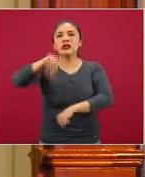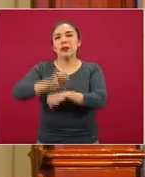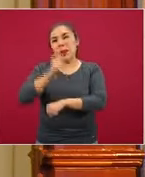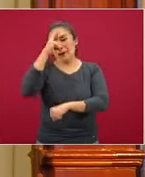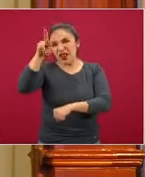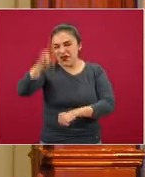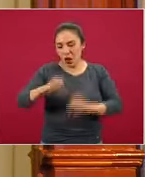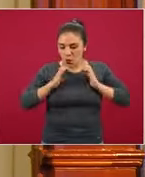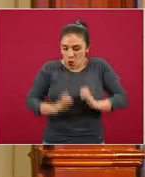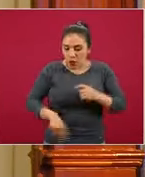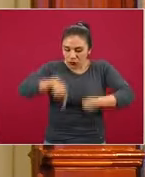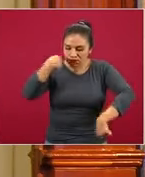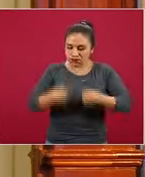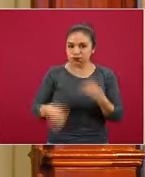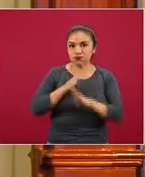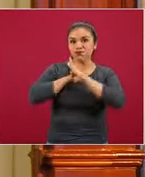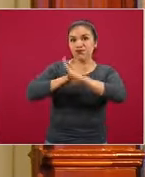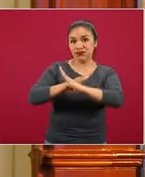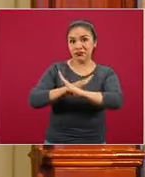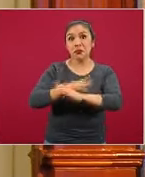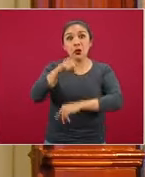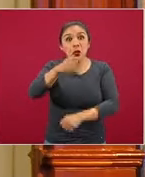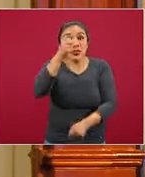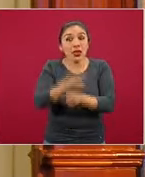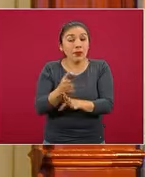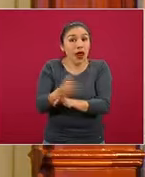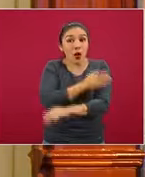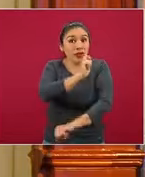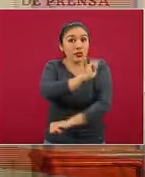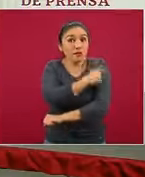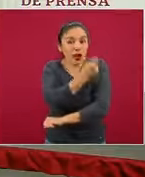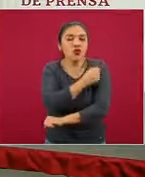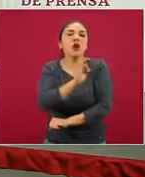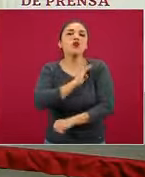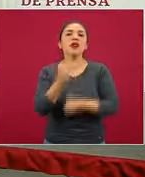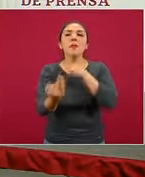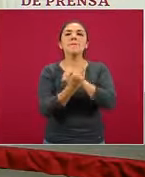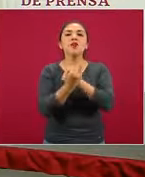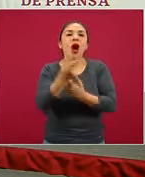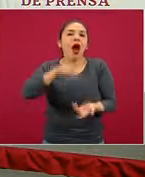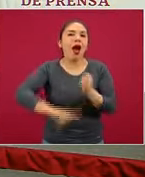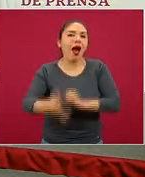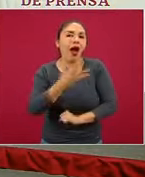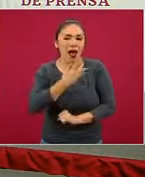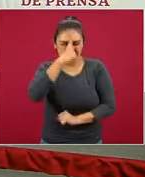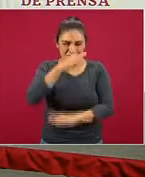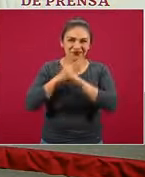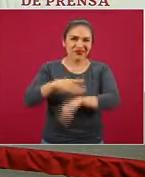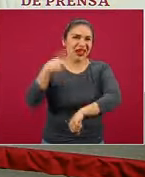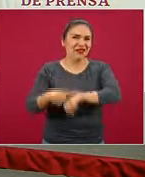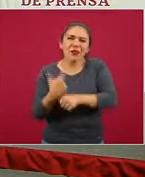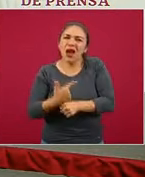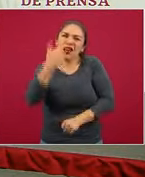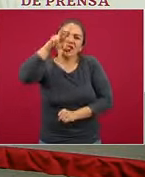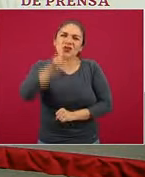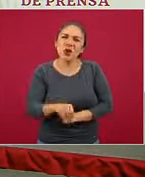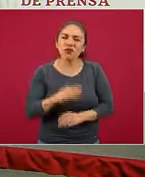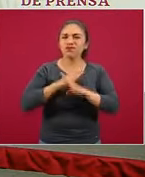la inmunidad que se requiere. Entonces, mientras más temprano se vacunen, más protegidos van a estar para evitar enfermedad grave